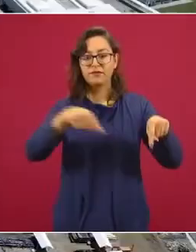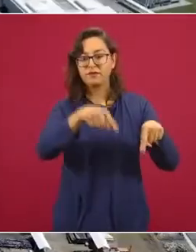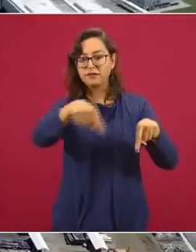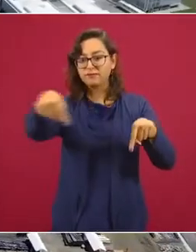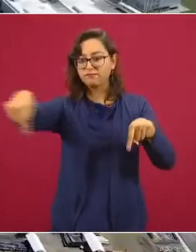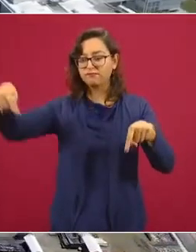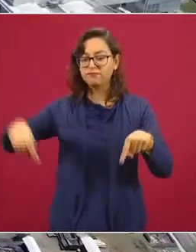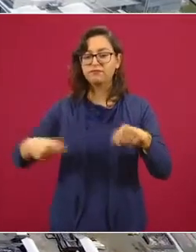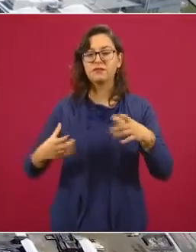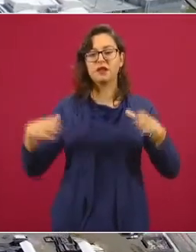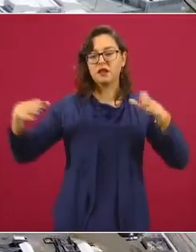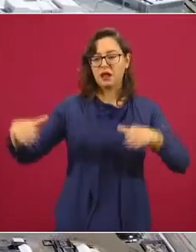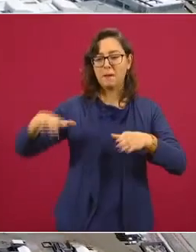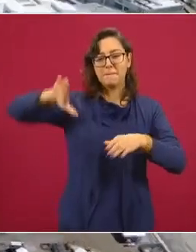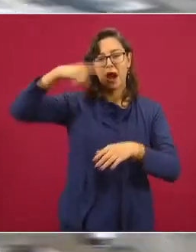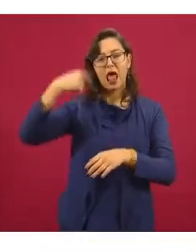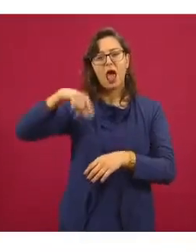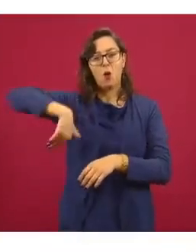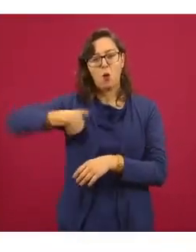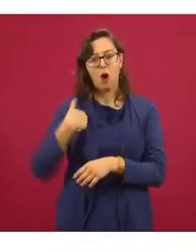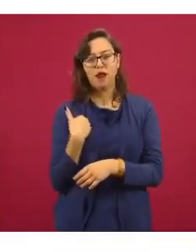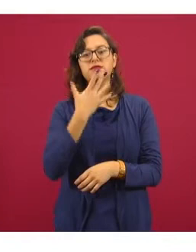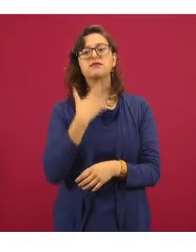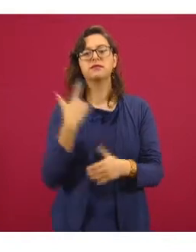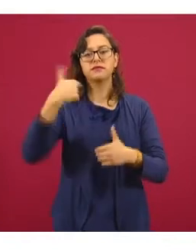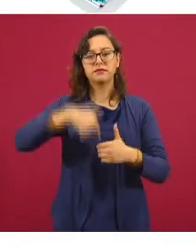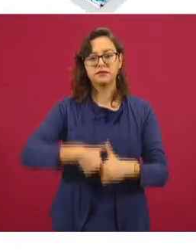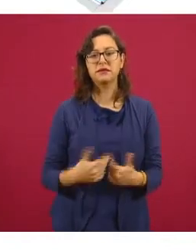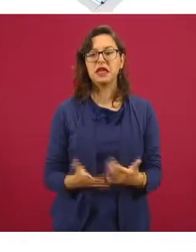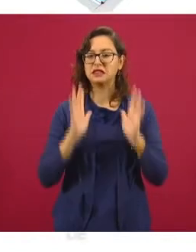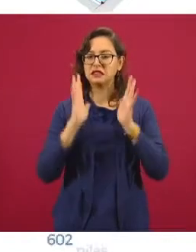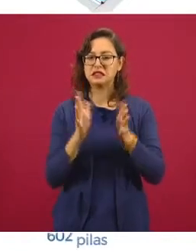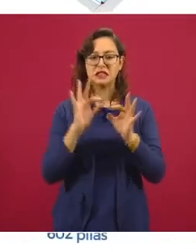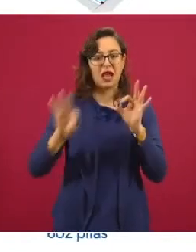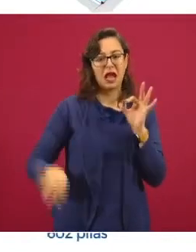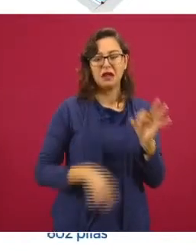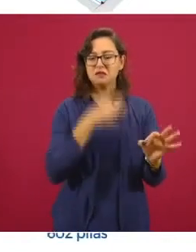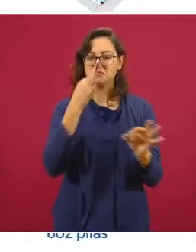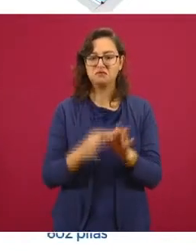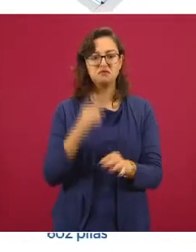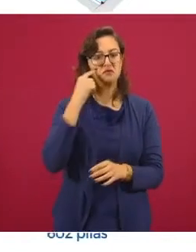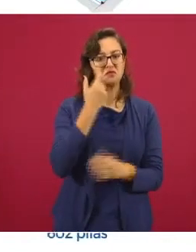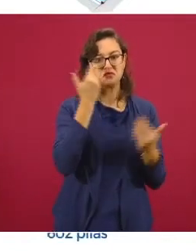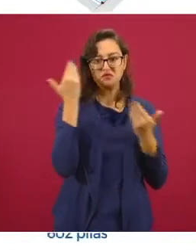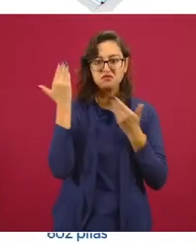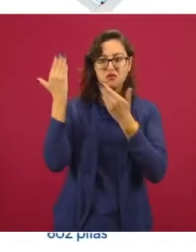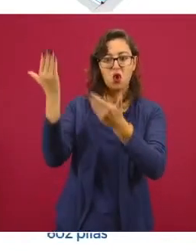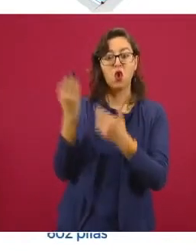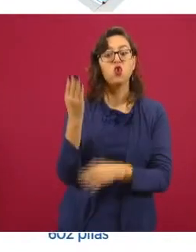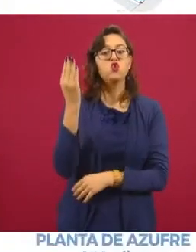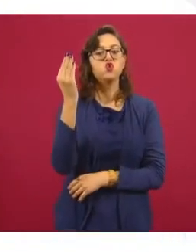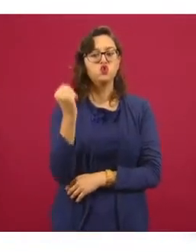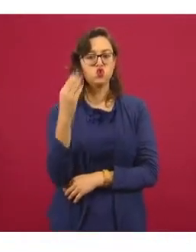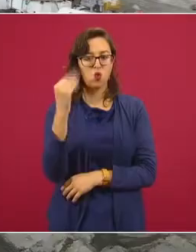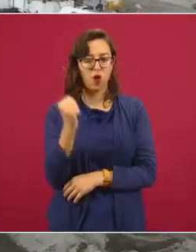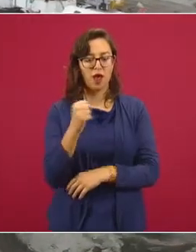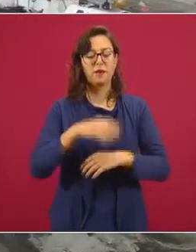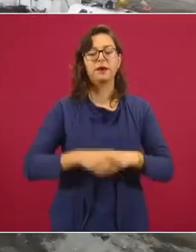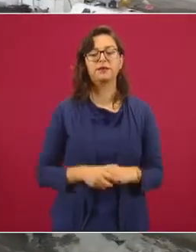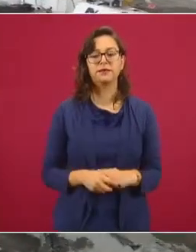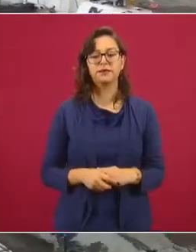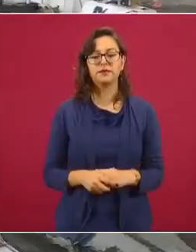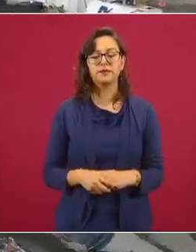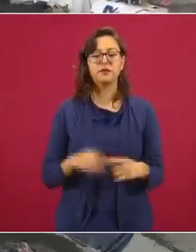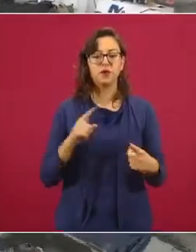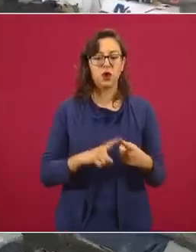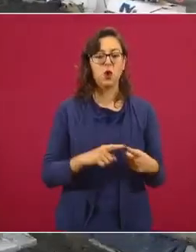obras de servicio y obras externas. Se tienen concluidas las pilas para las cimentaciones profundas de las 9 plantas de proceso correspondientes a los